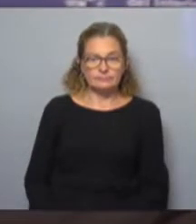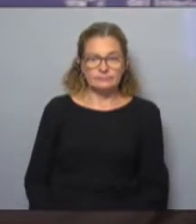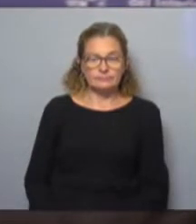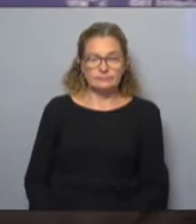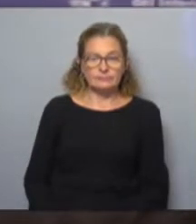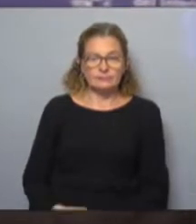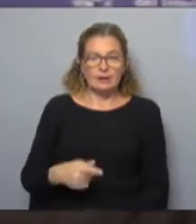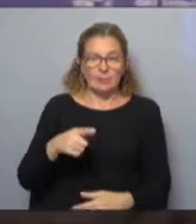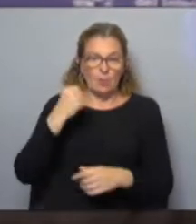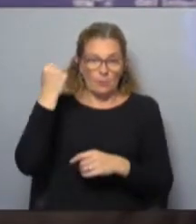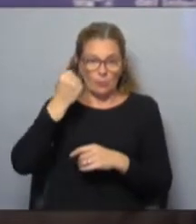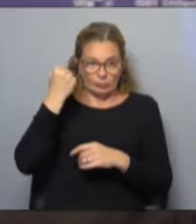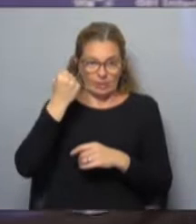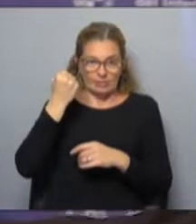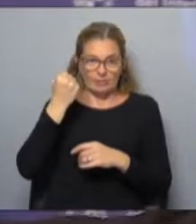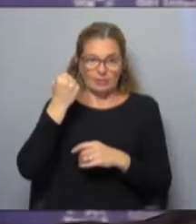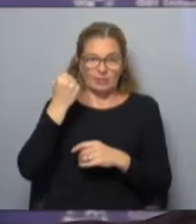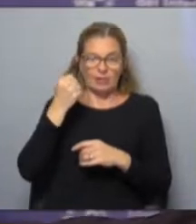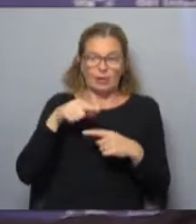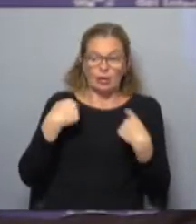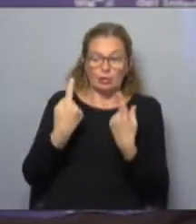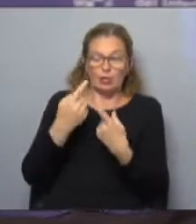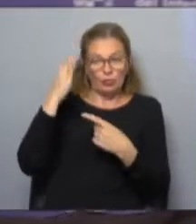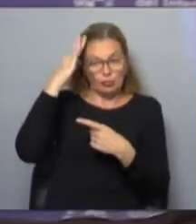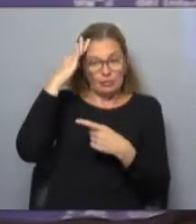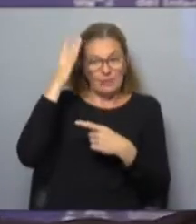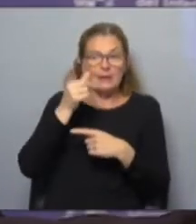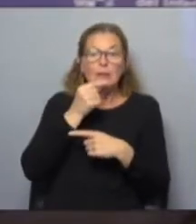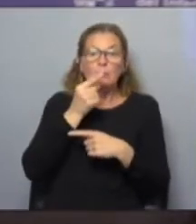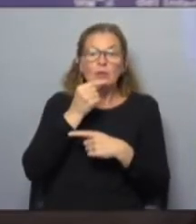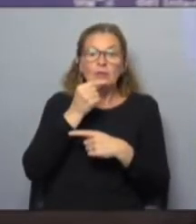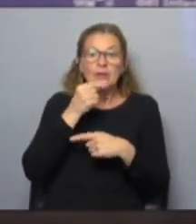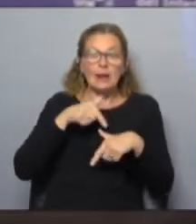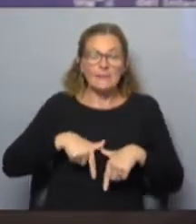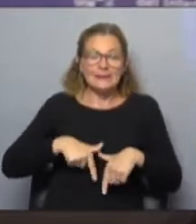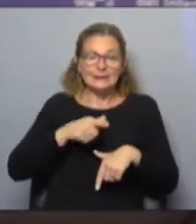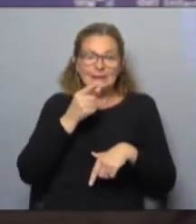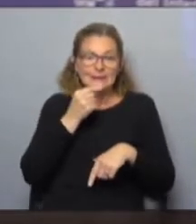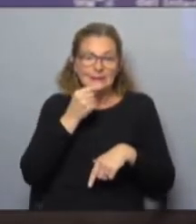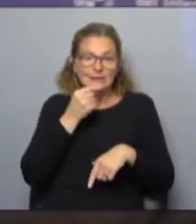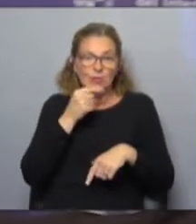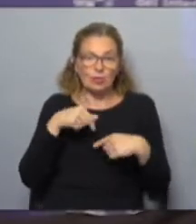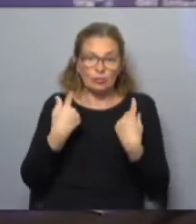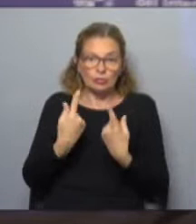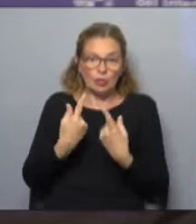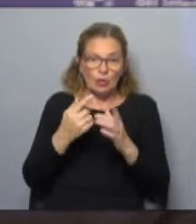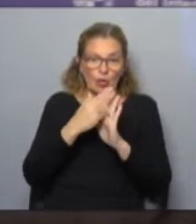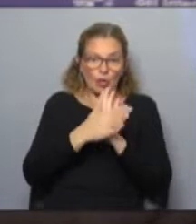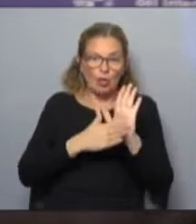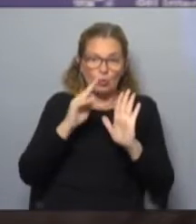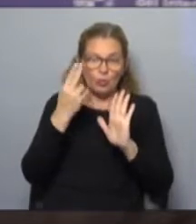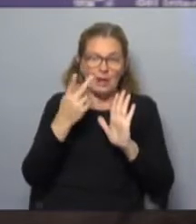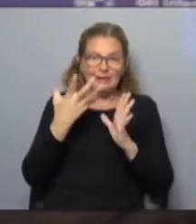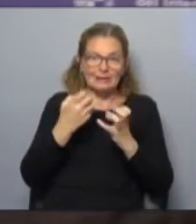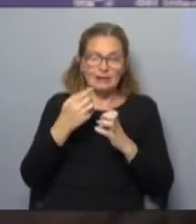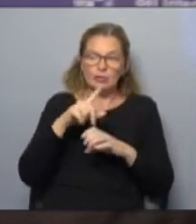Para nosotros es fundamental que todos sepan que la Policía Nacional, que el Ministerio del Interior en todos los rincones del país quiere que la gente